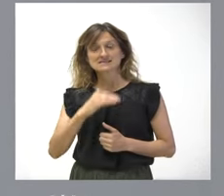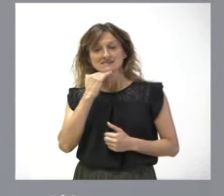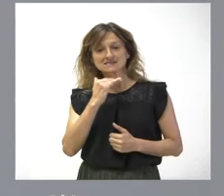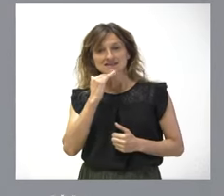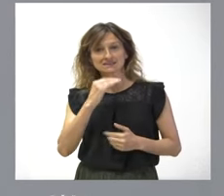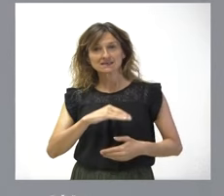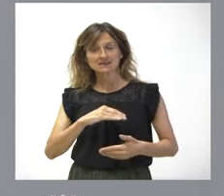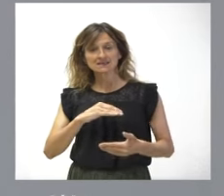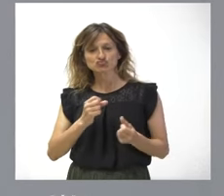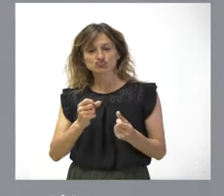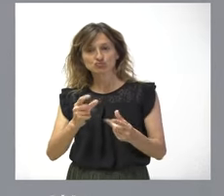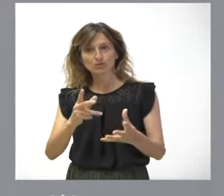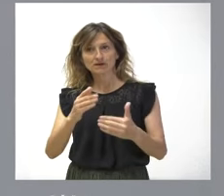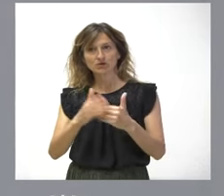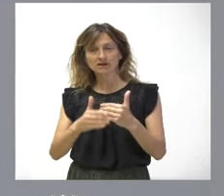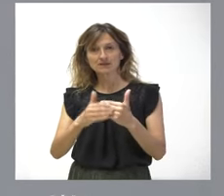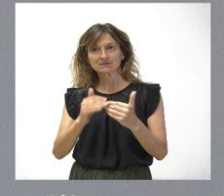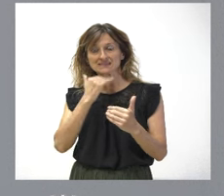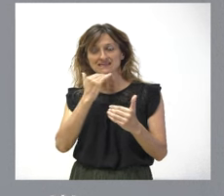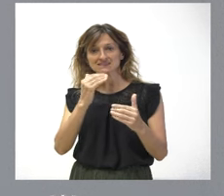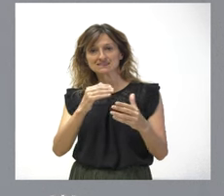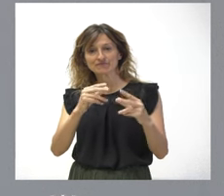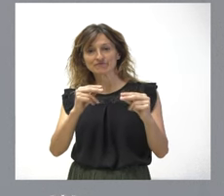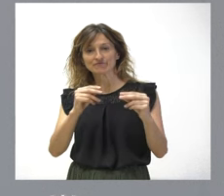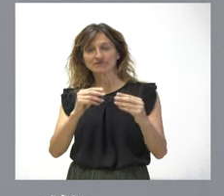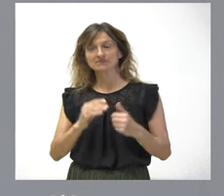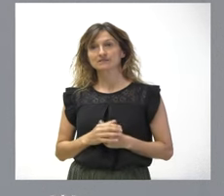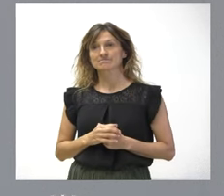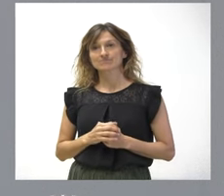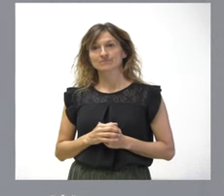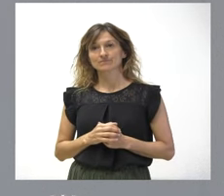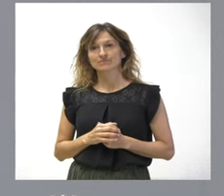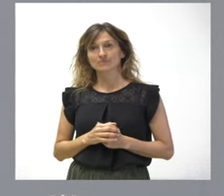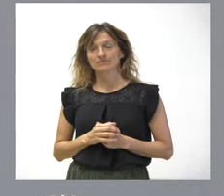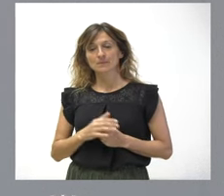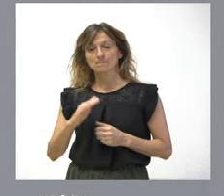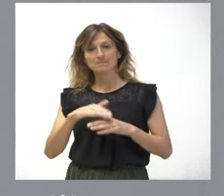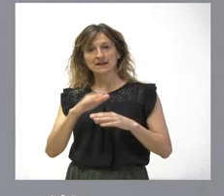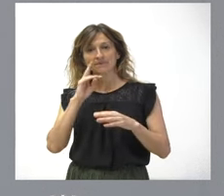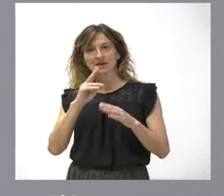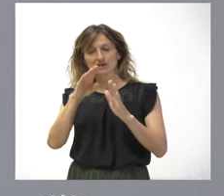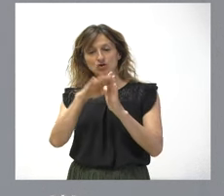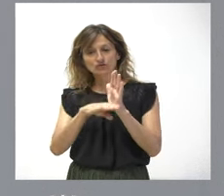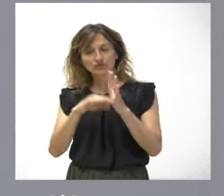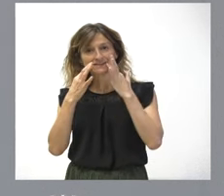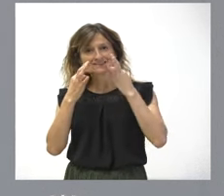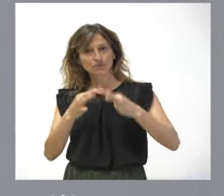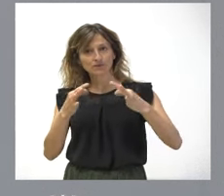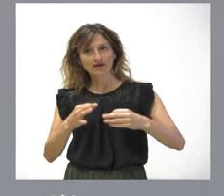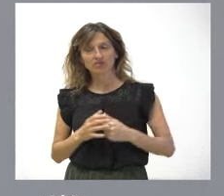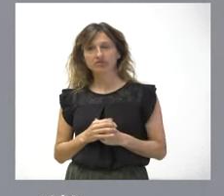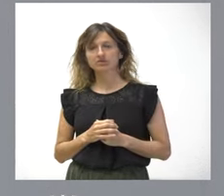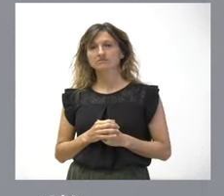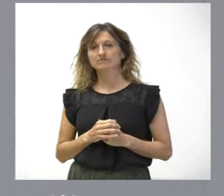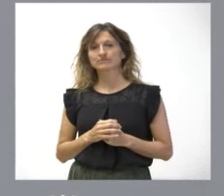la capacidad que tenemos de prestar este servicio en nuestra comunidad Autónoma en condiciones de seguridad y en condiciones